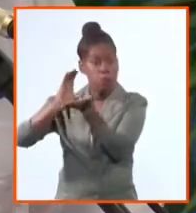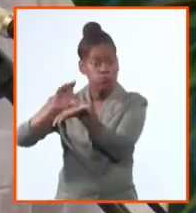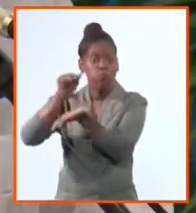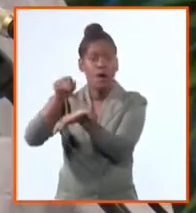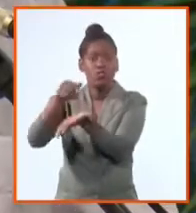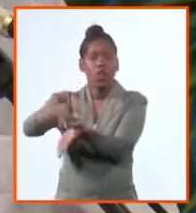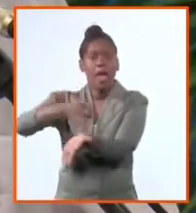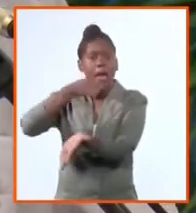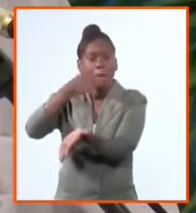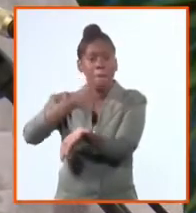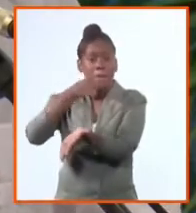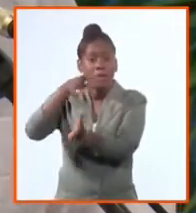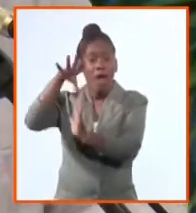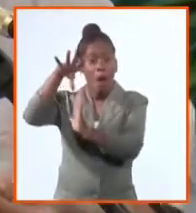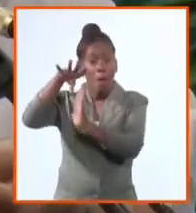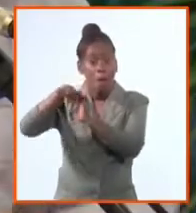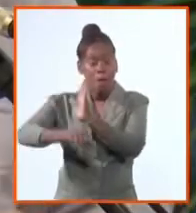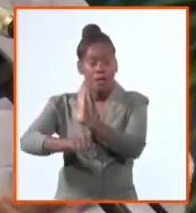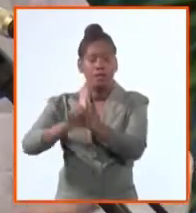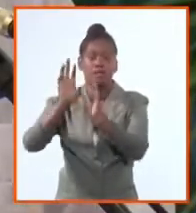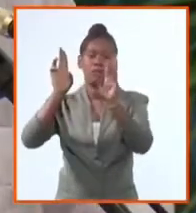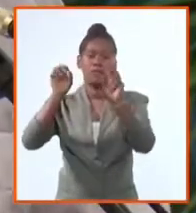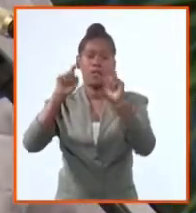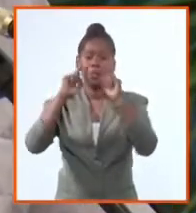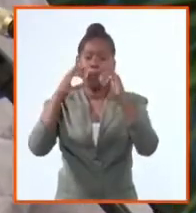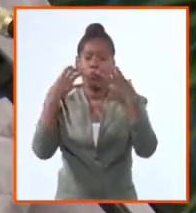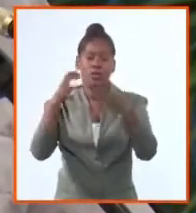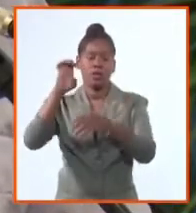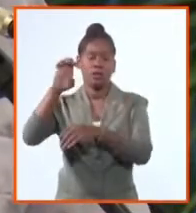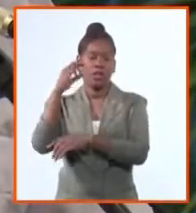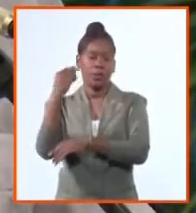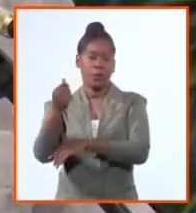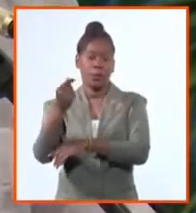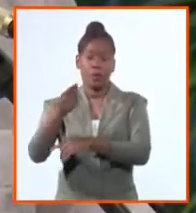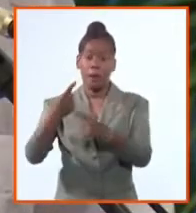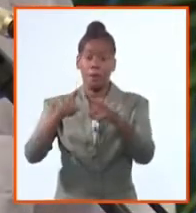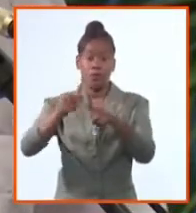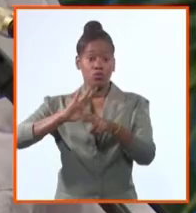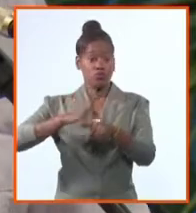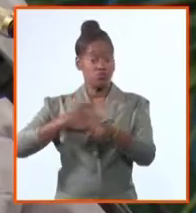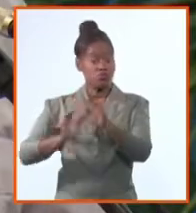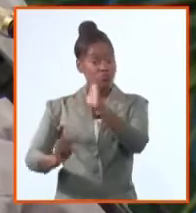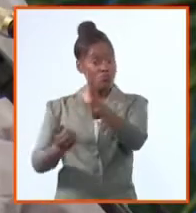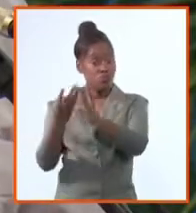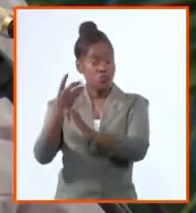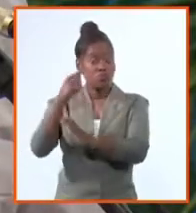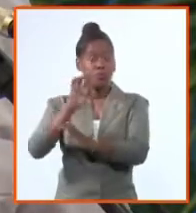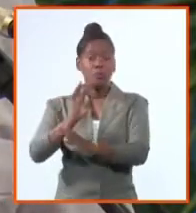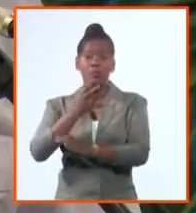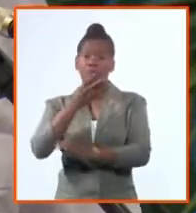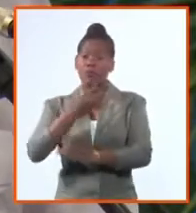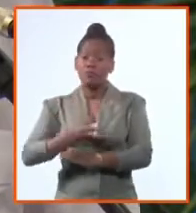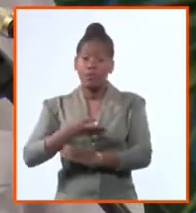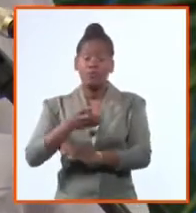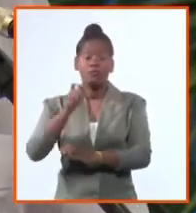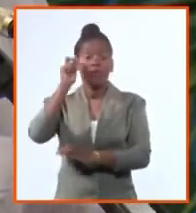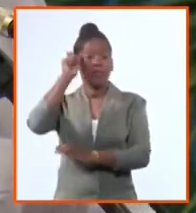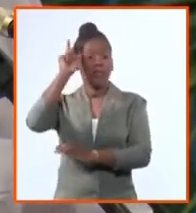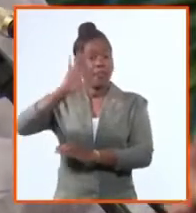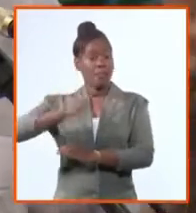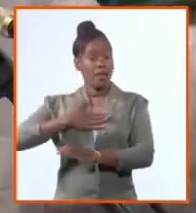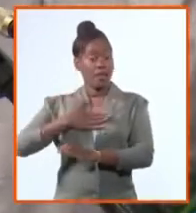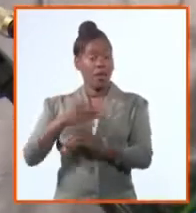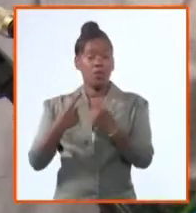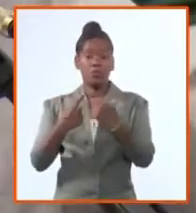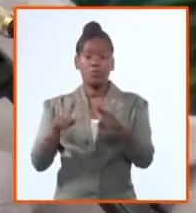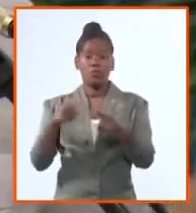de economía política, a partir de la política de Fidel Castro, y que no podemos desechar, y que,